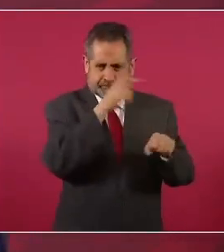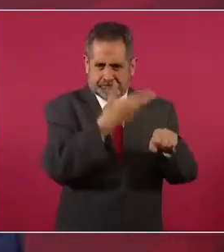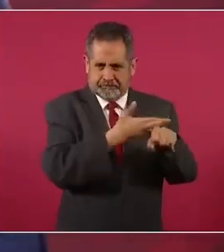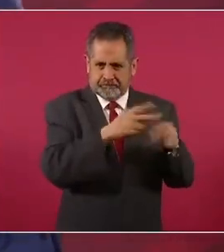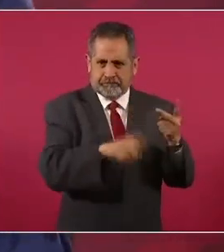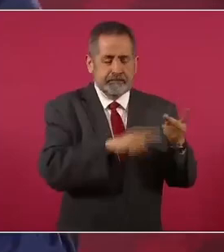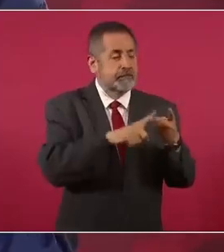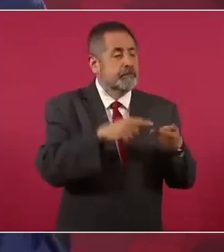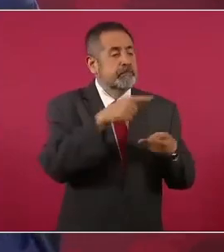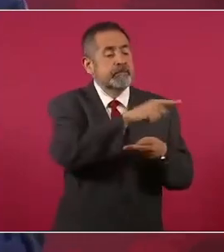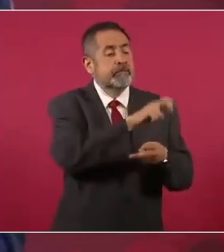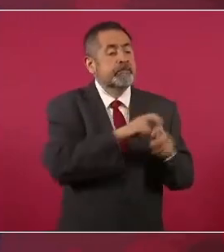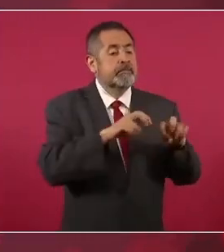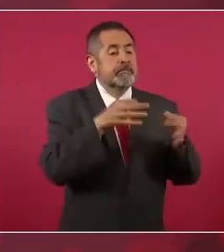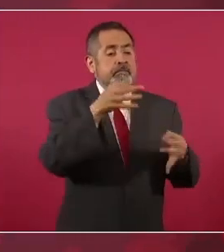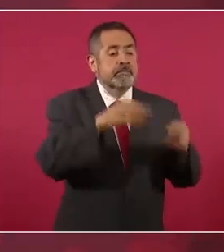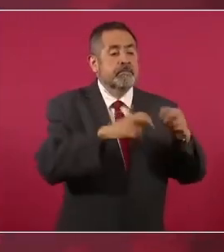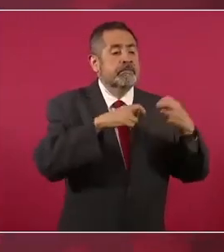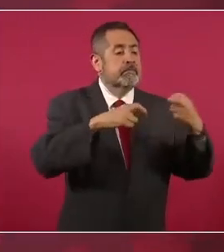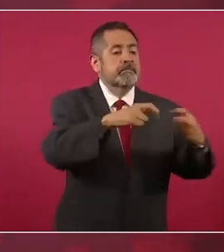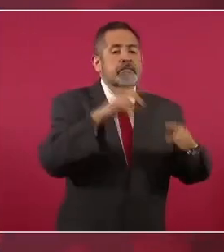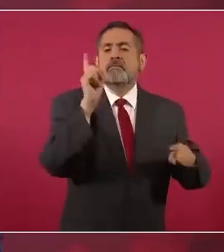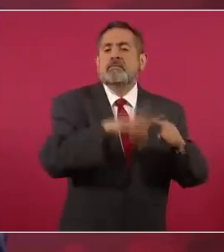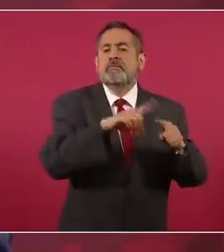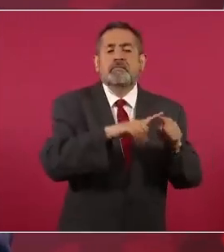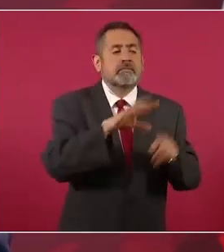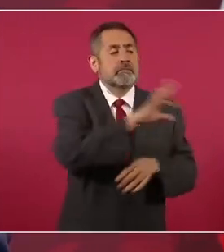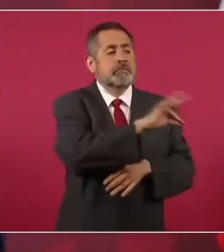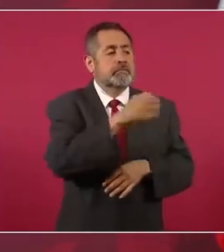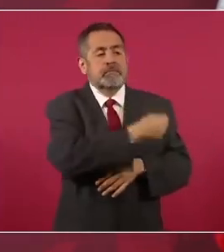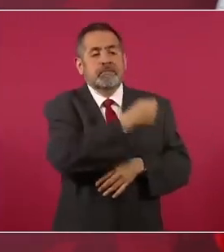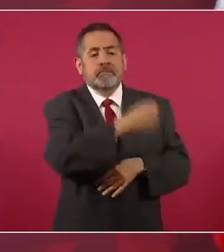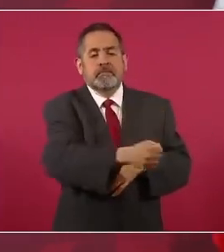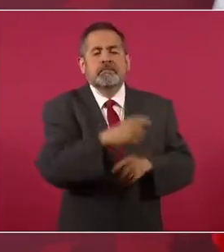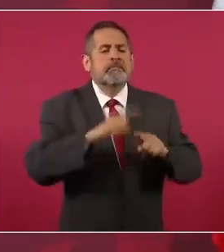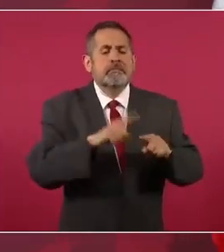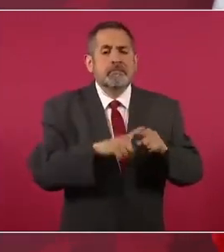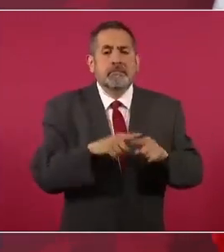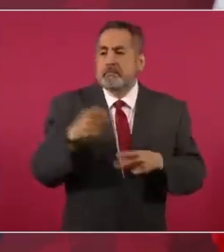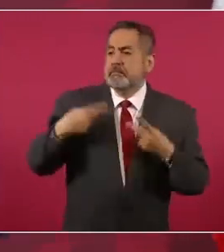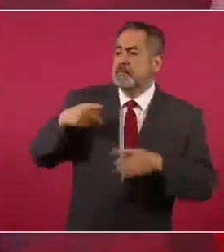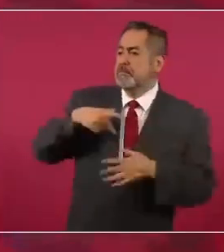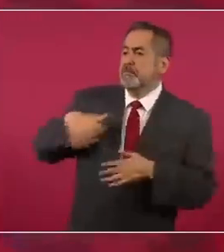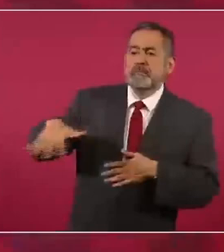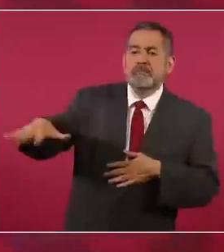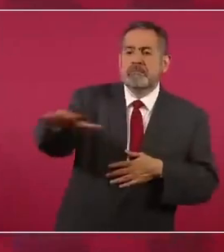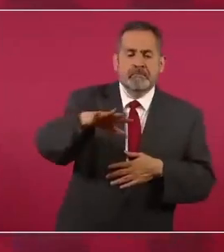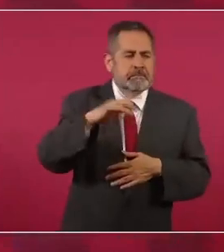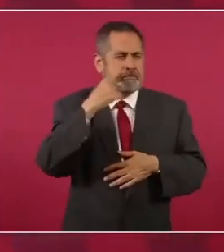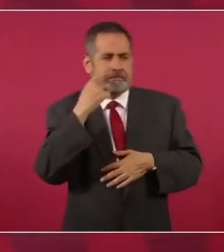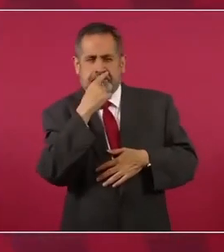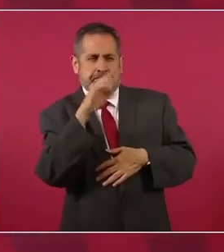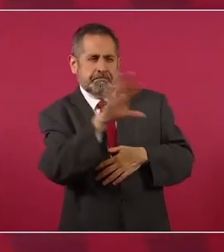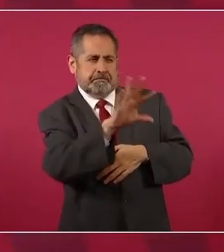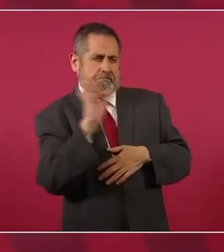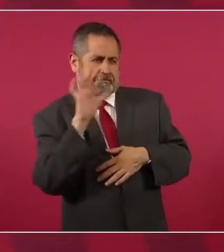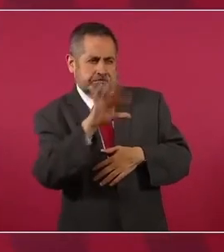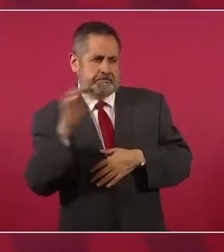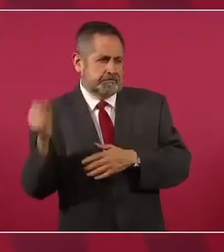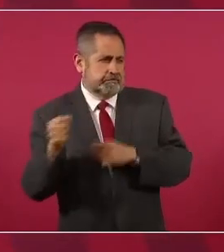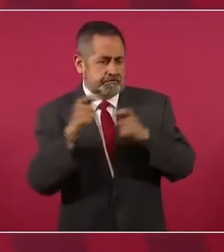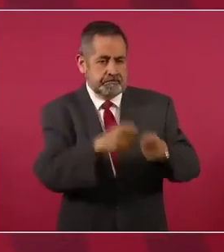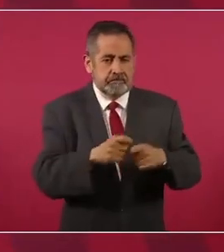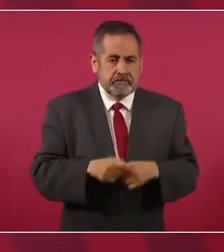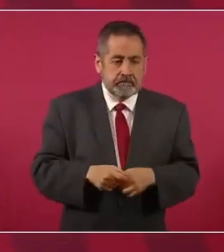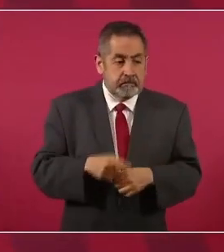esos magistrados, los elija el pueblo. ¿Y por qué les molesta esto? Ese es